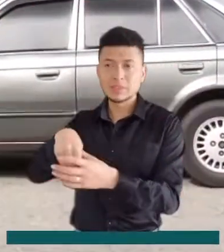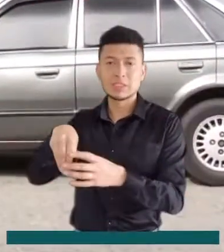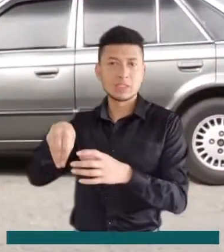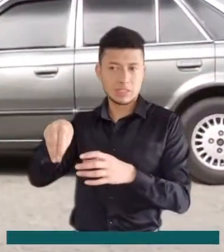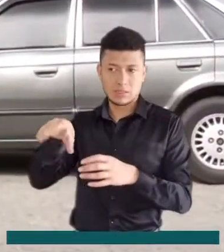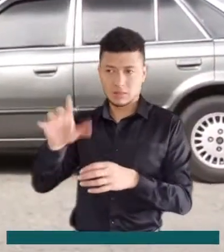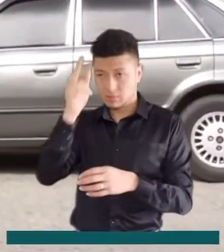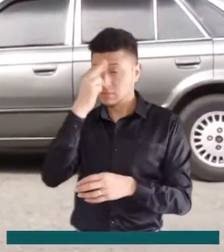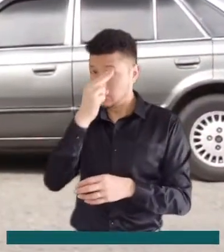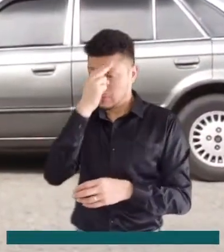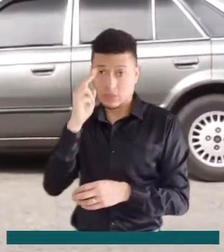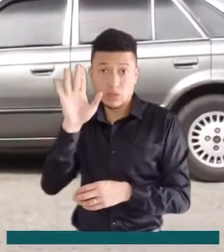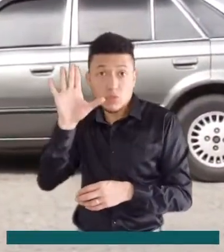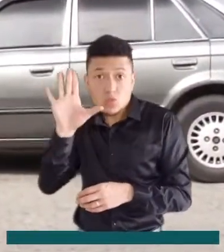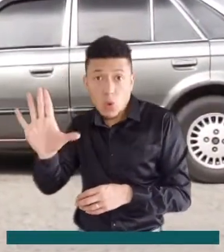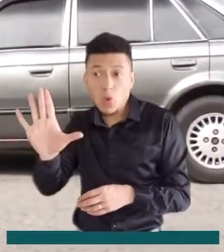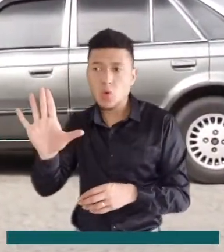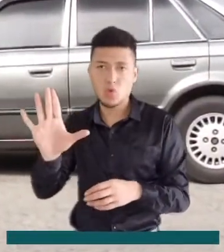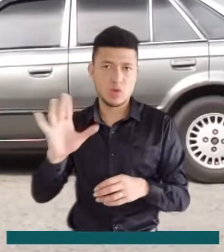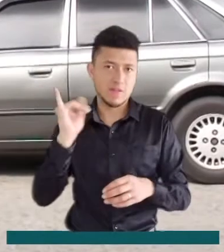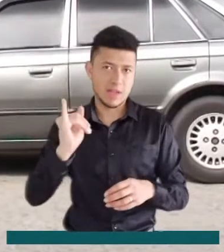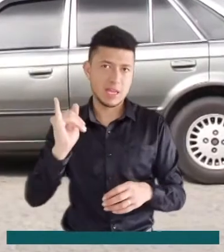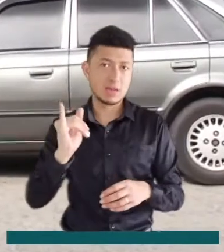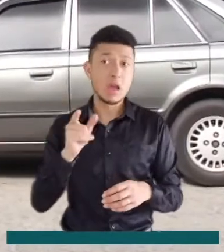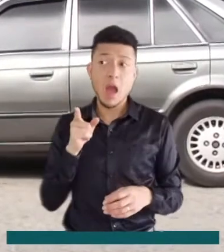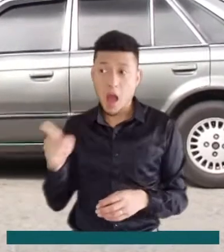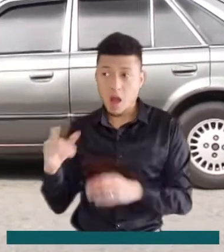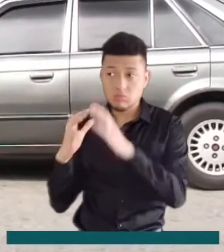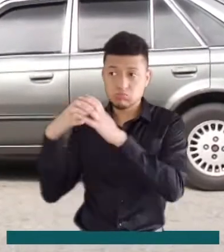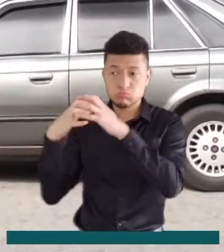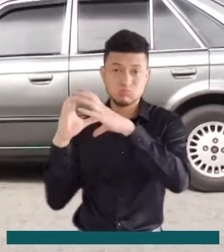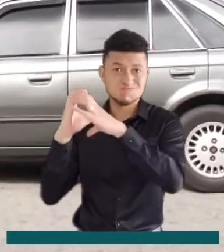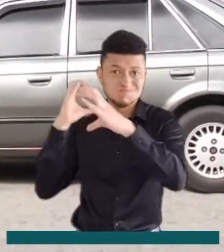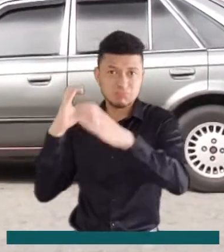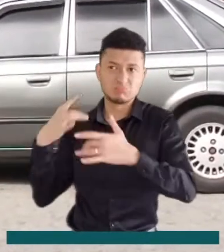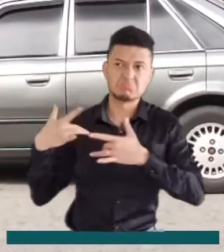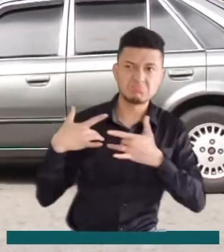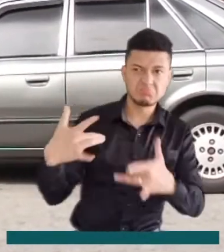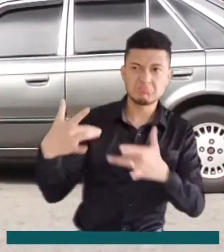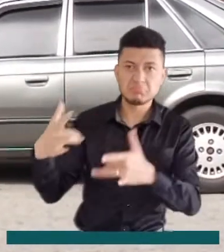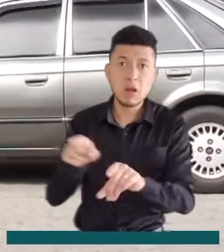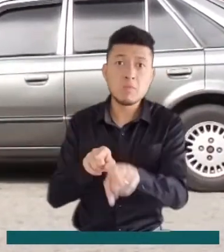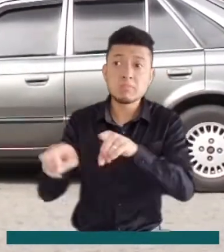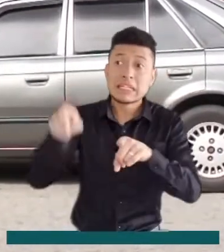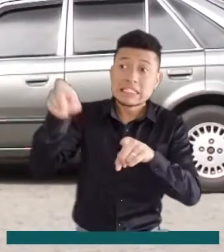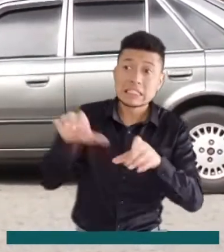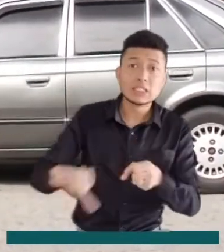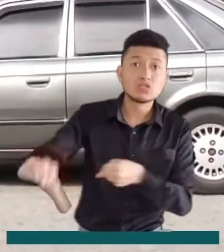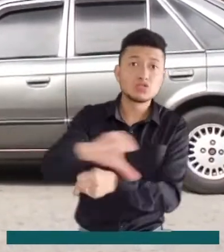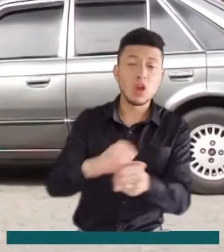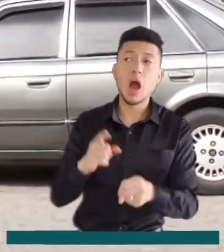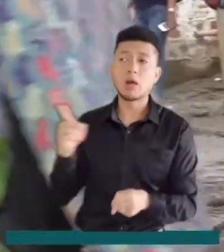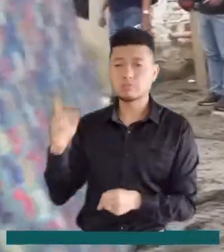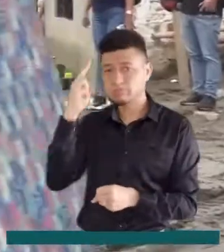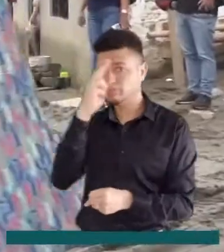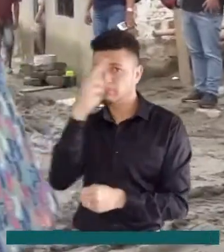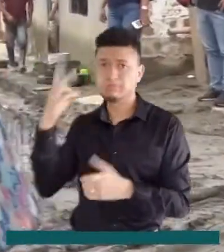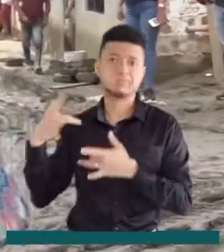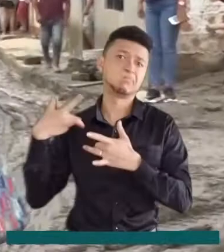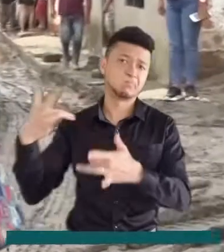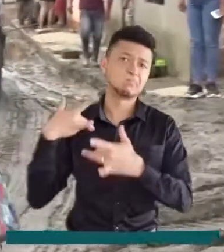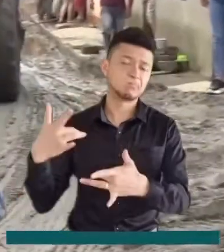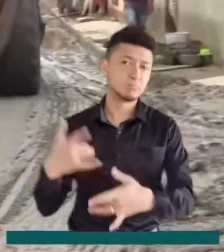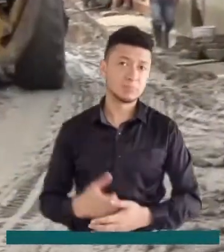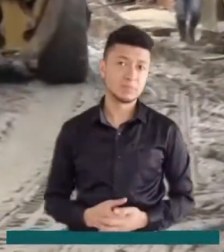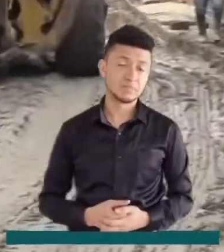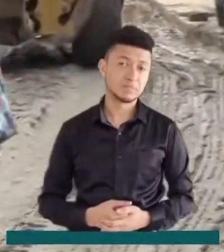Ibagué. Desde este sitio, en furgones, salen las ayudas humanitarias para los más necesitados de esta ciudad. La mayoría